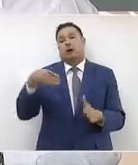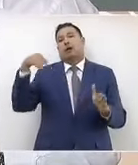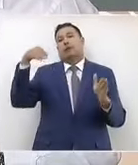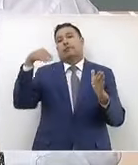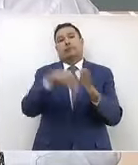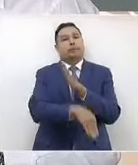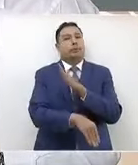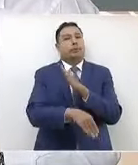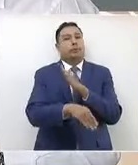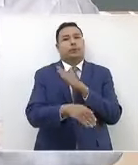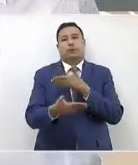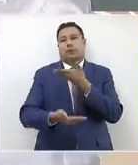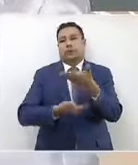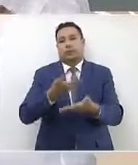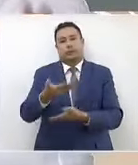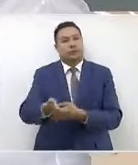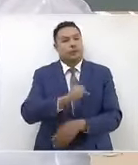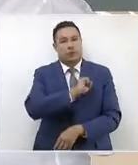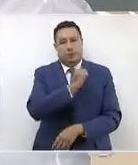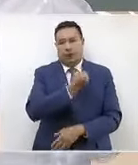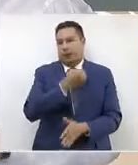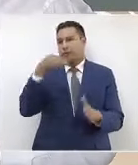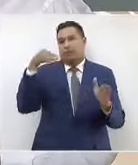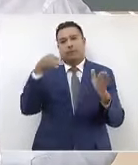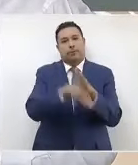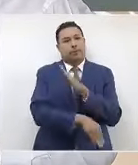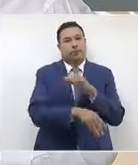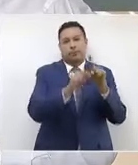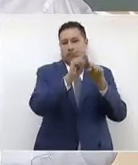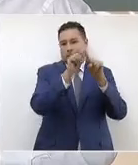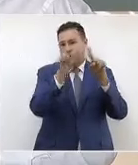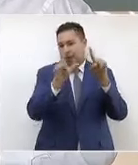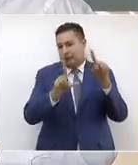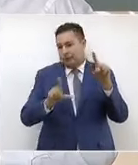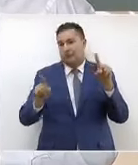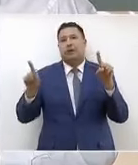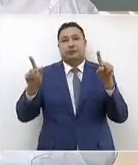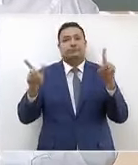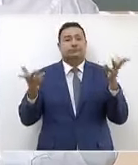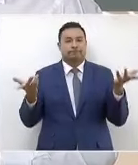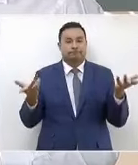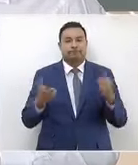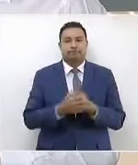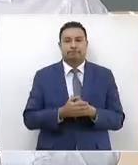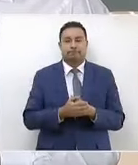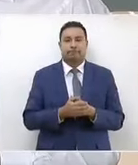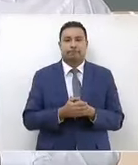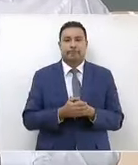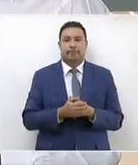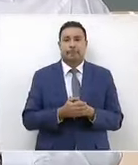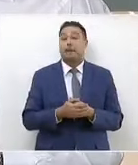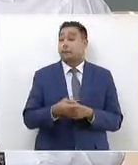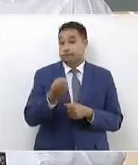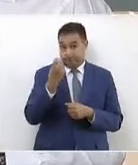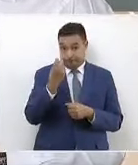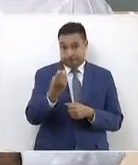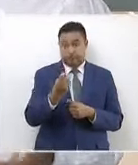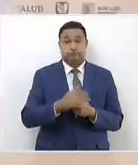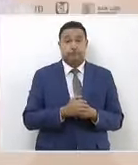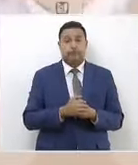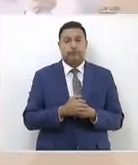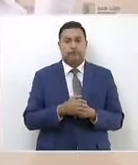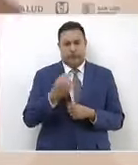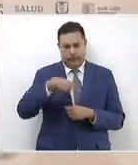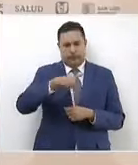sistema de salud casi en todo el país. Entonces, por eso